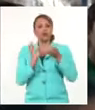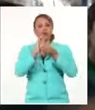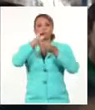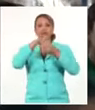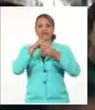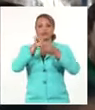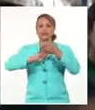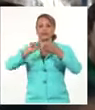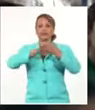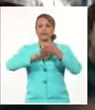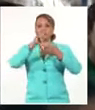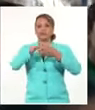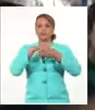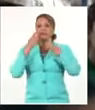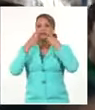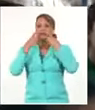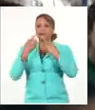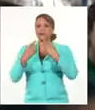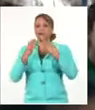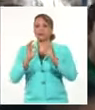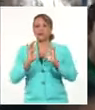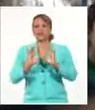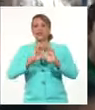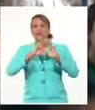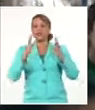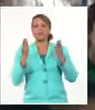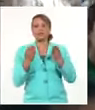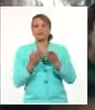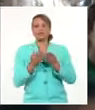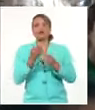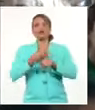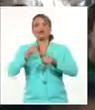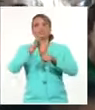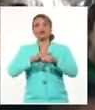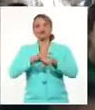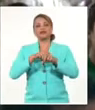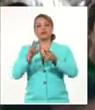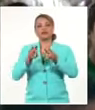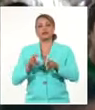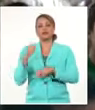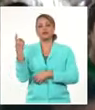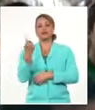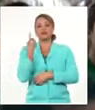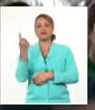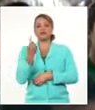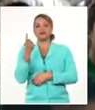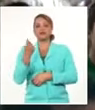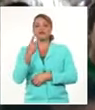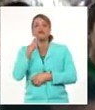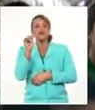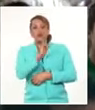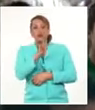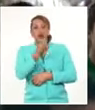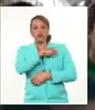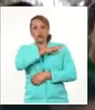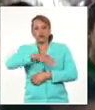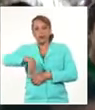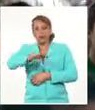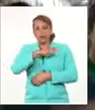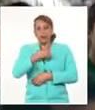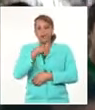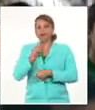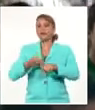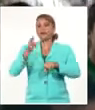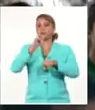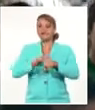nuestros dirigentes, que nuestros representantes en la Asamblea Nacional sean también como es nuestro pueblo, que sea representativo